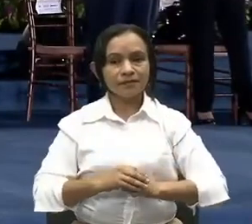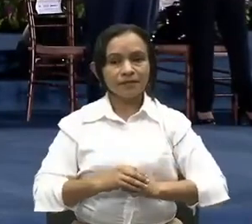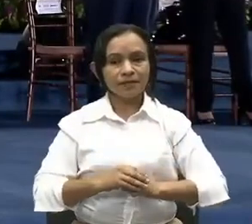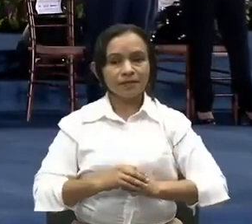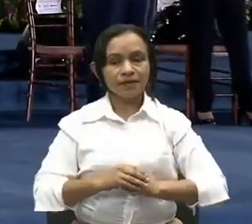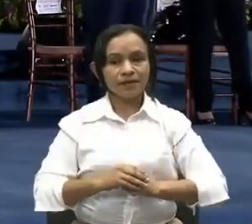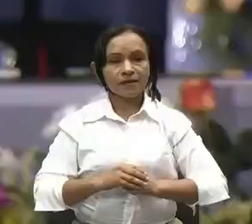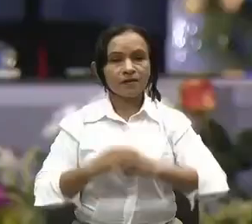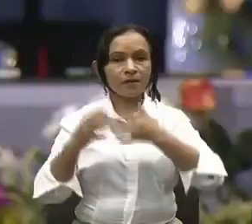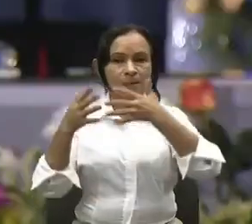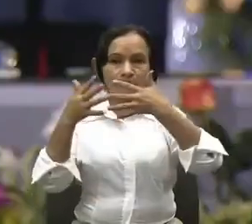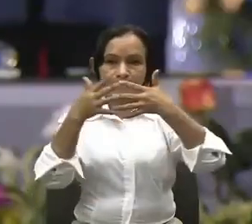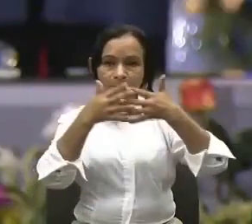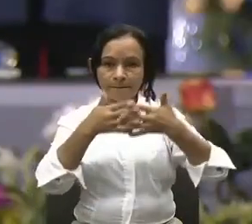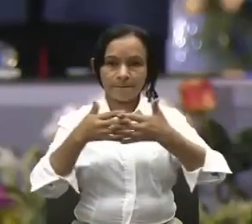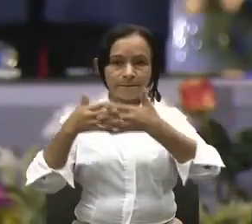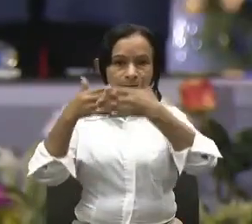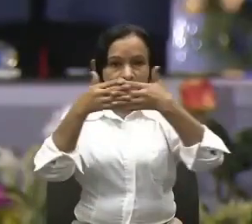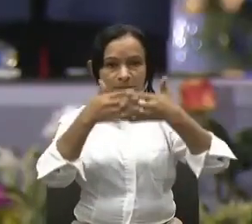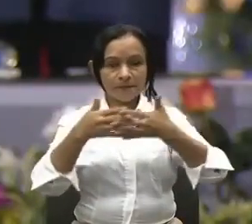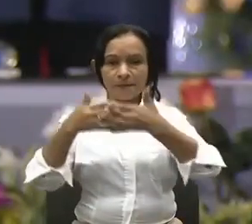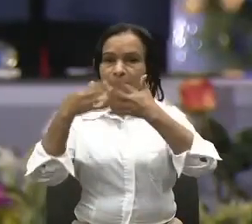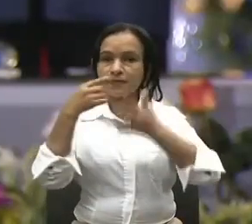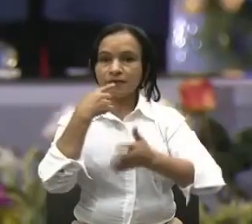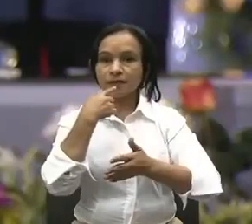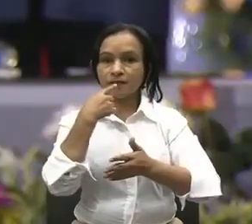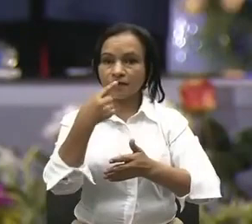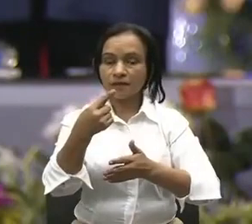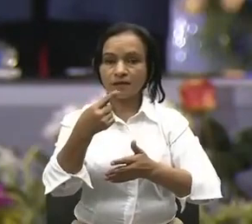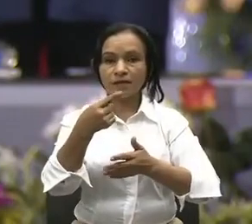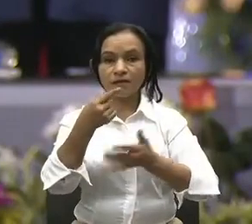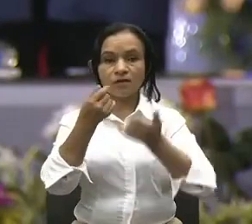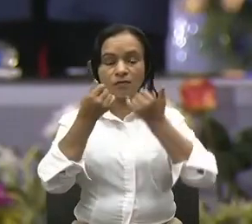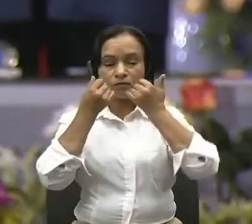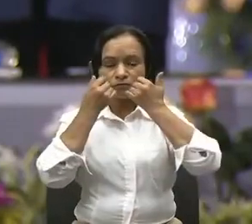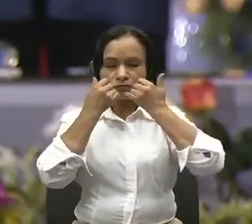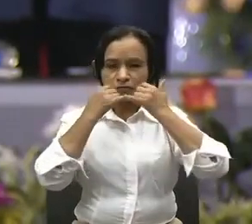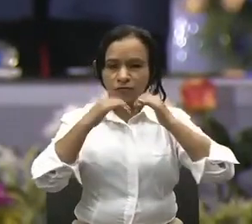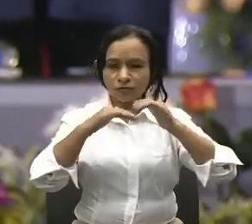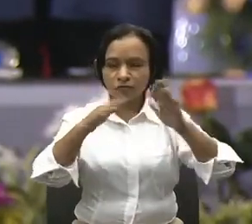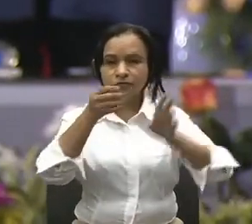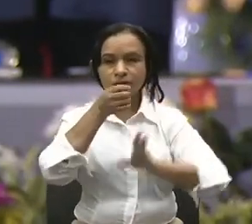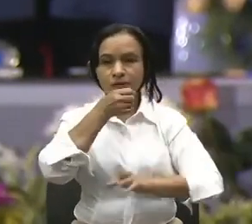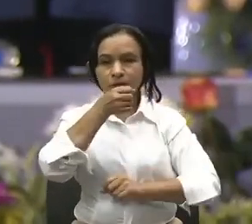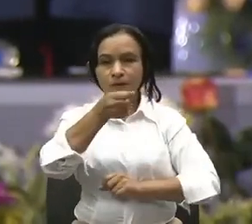por ser en los Estados Unidos se volvió noticia